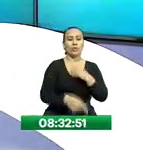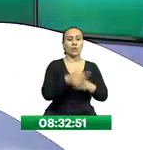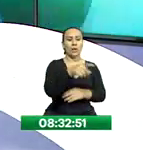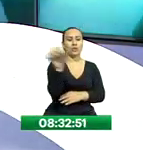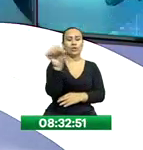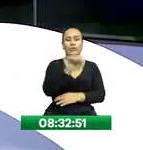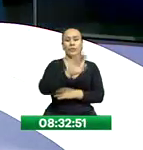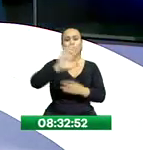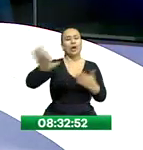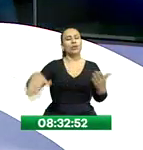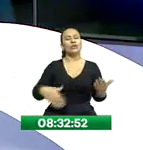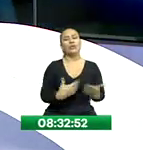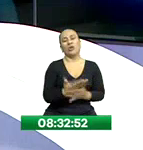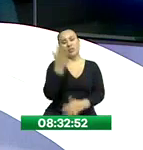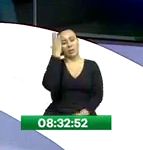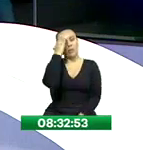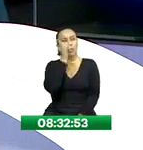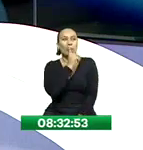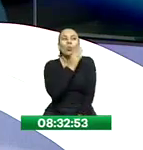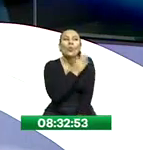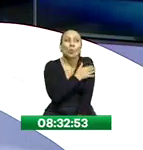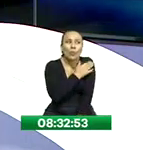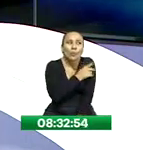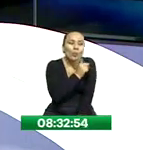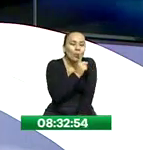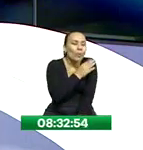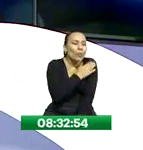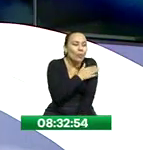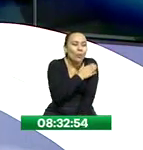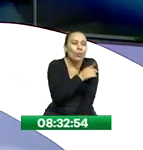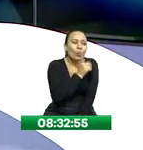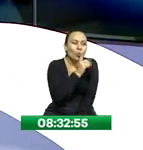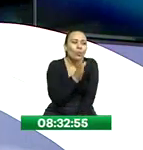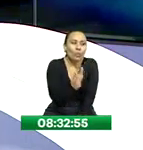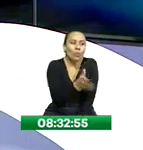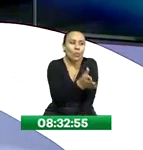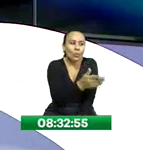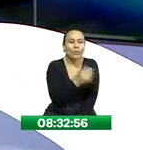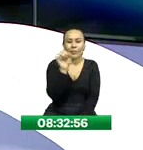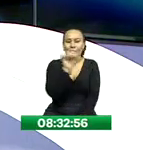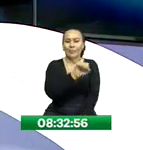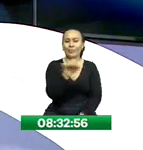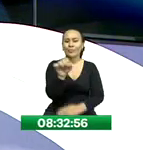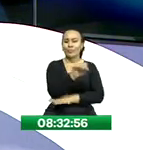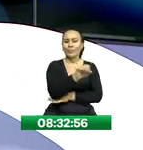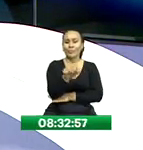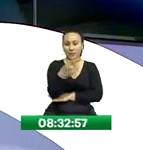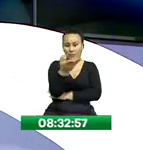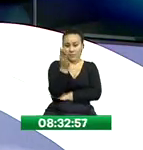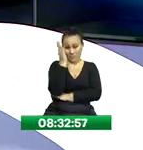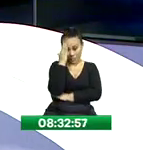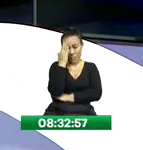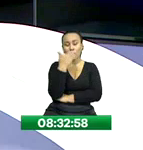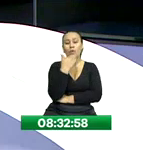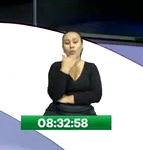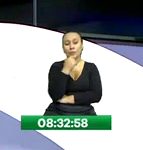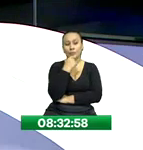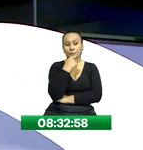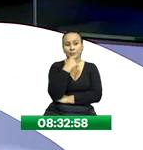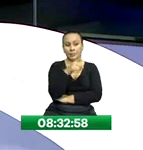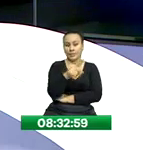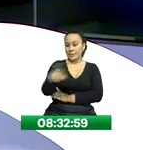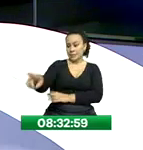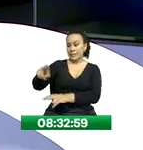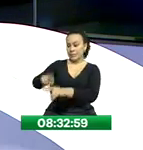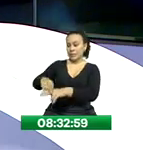Todos sabemos la alcahuetería con la que se maneja esta gente. A los choferes los sancionan, sí saben ustedes cómo, ¿no? Siéntate ahí